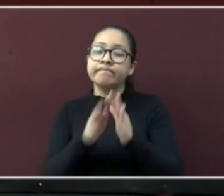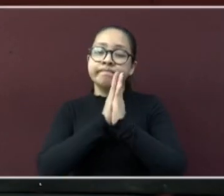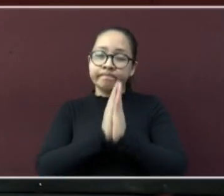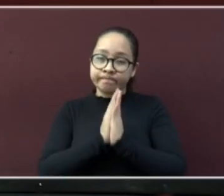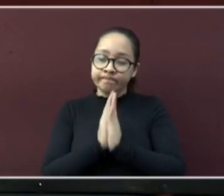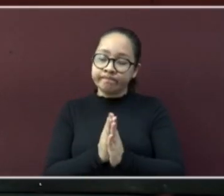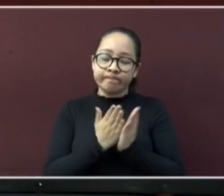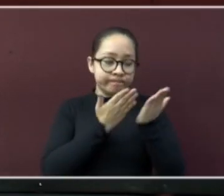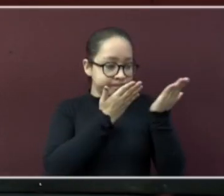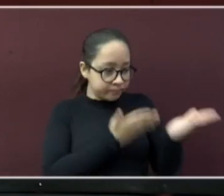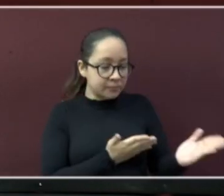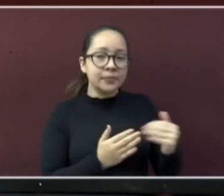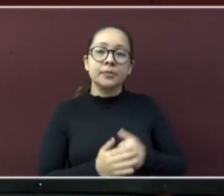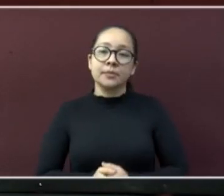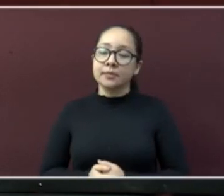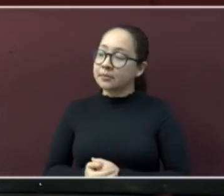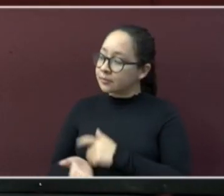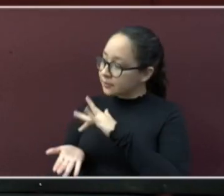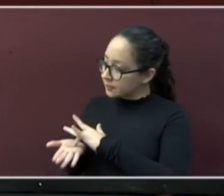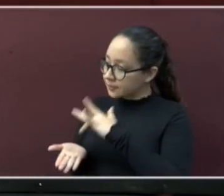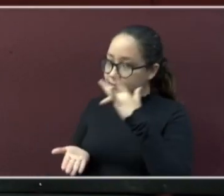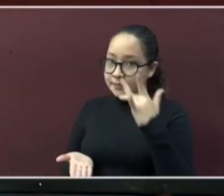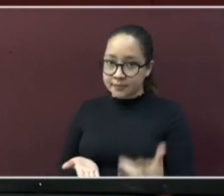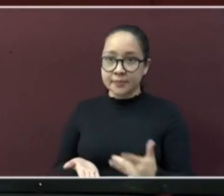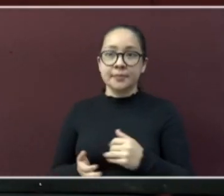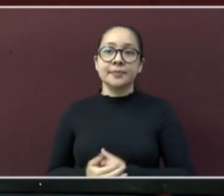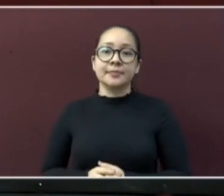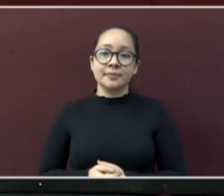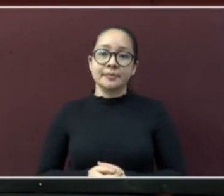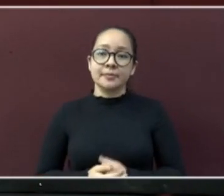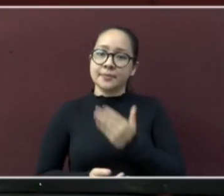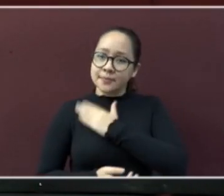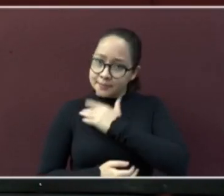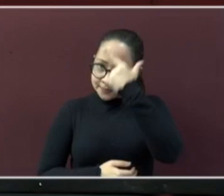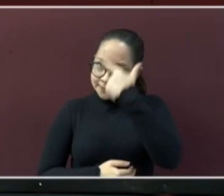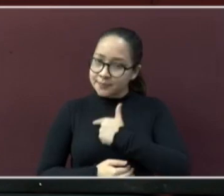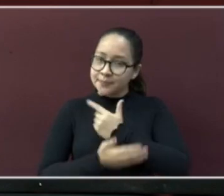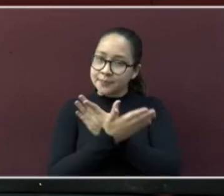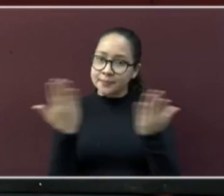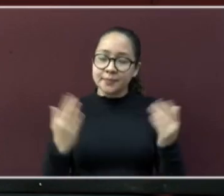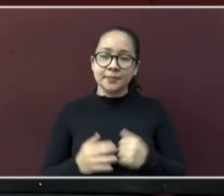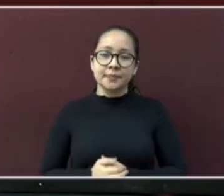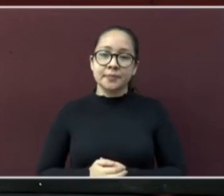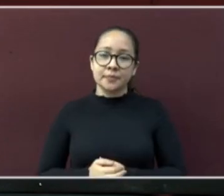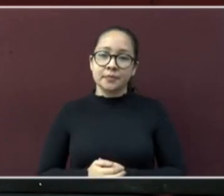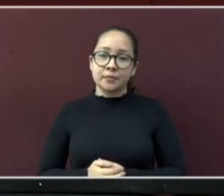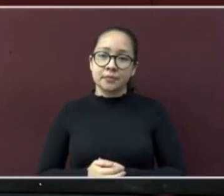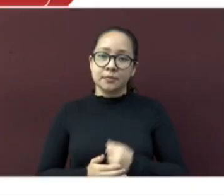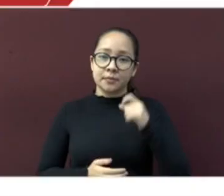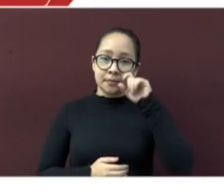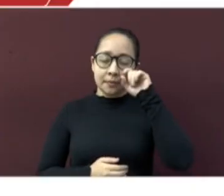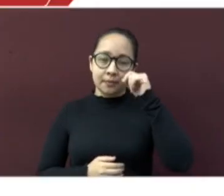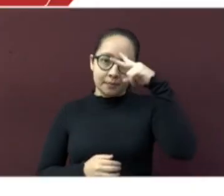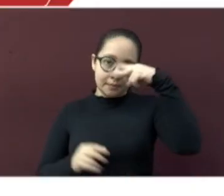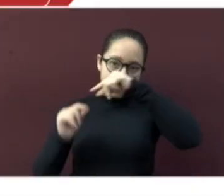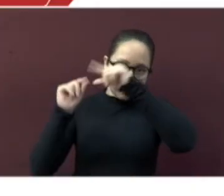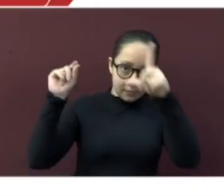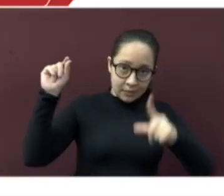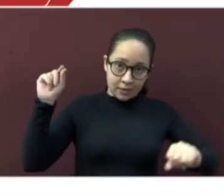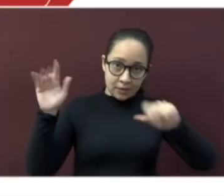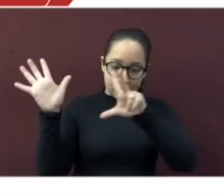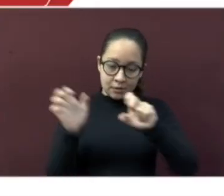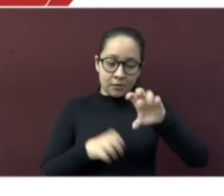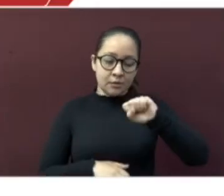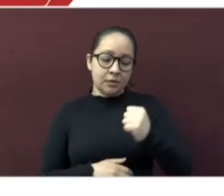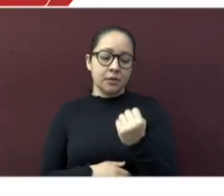pero muchas gracias doctor ramos al horno buenas noches a todos son 860 mil 714